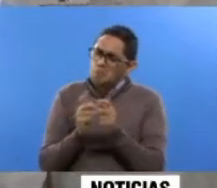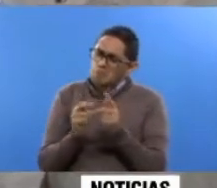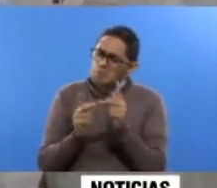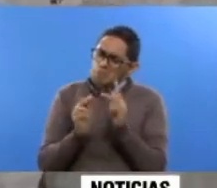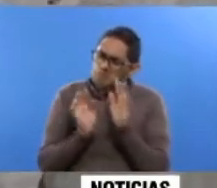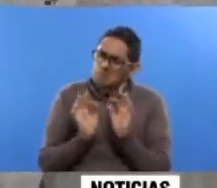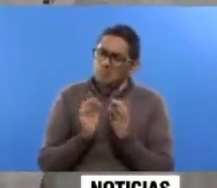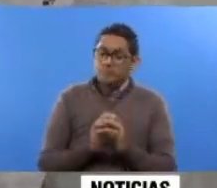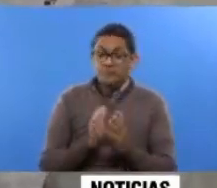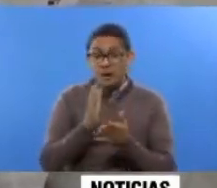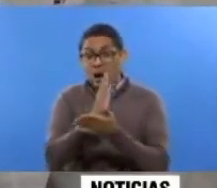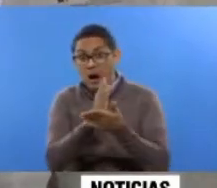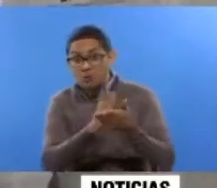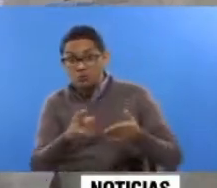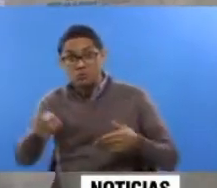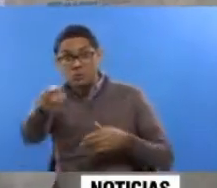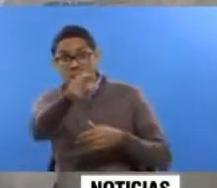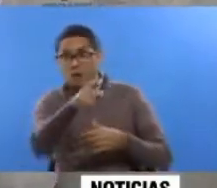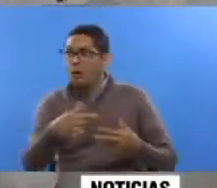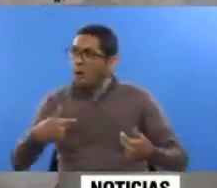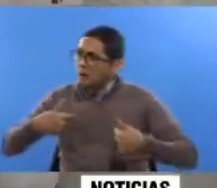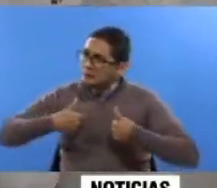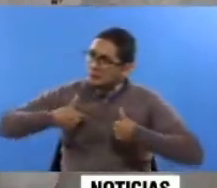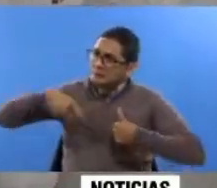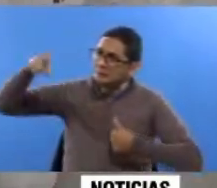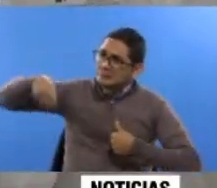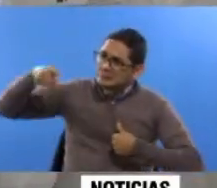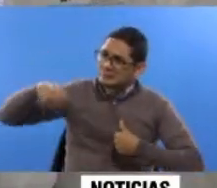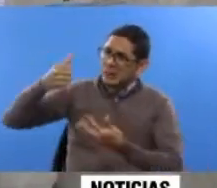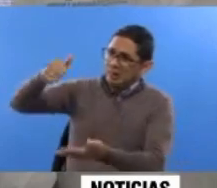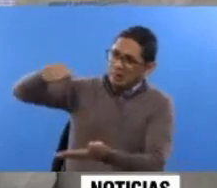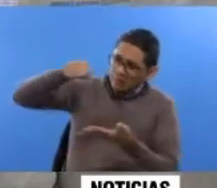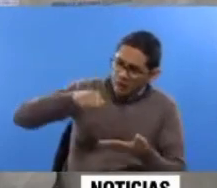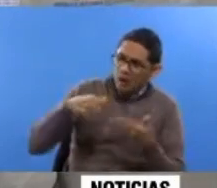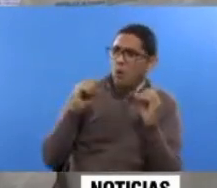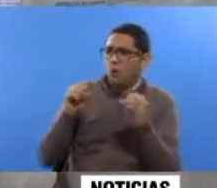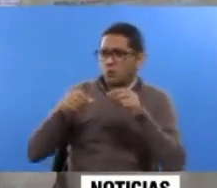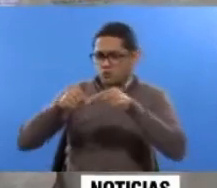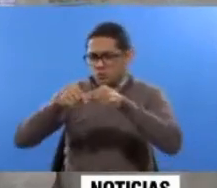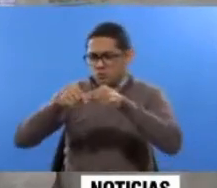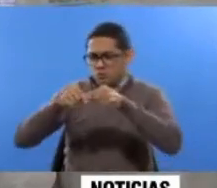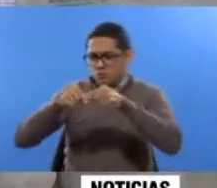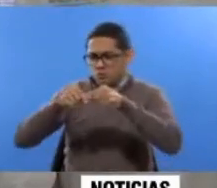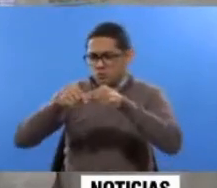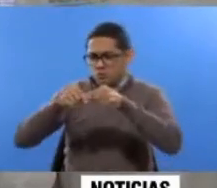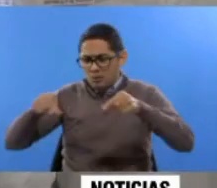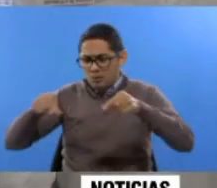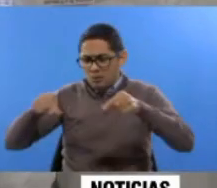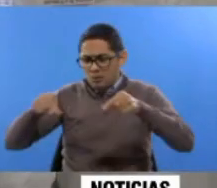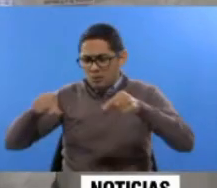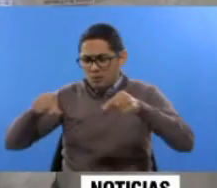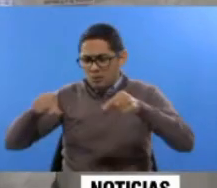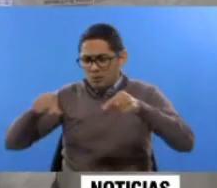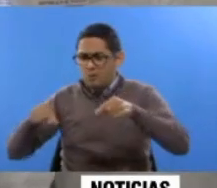que se consideren que deben estar dentro del Panamá Solidario con mayúscula,